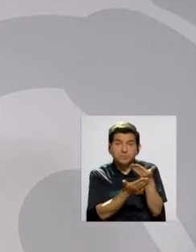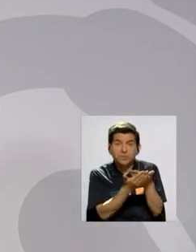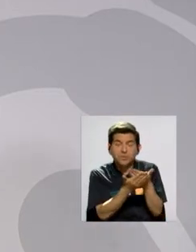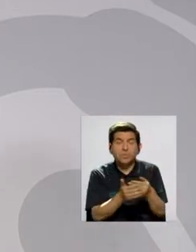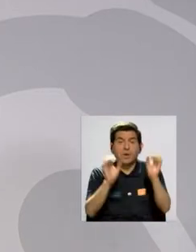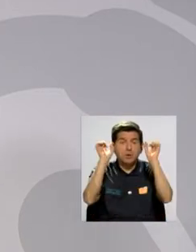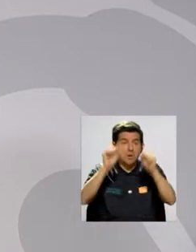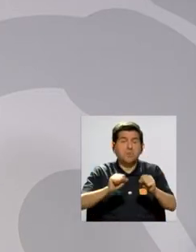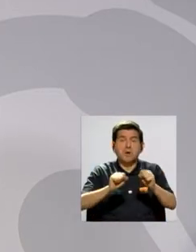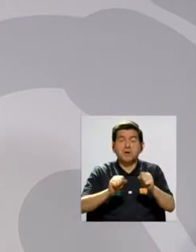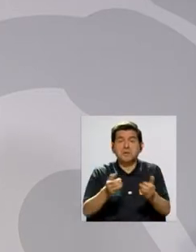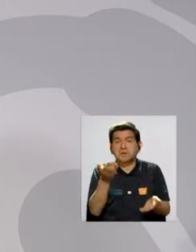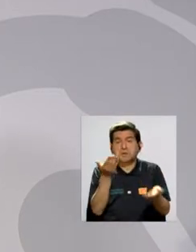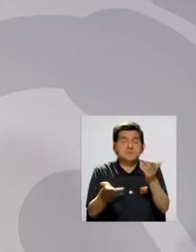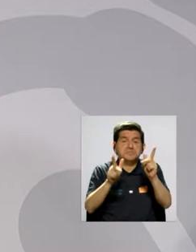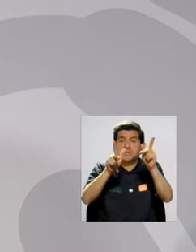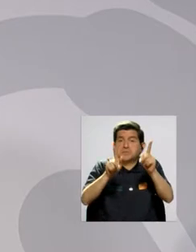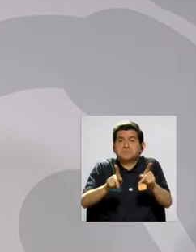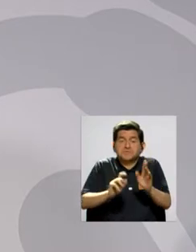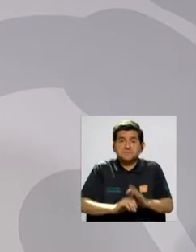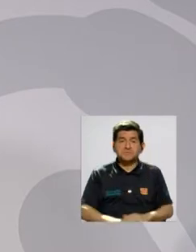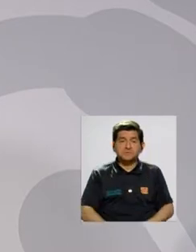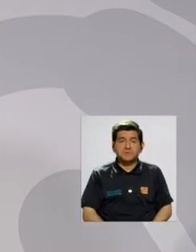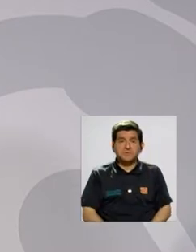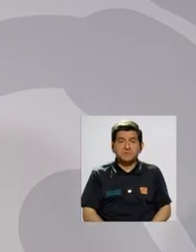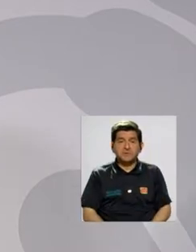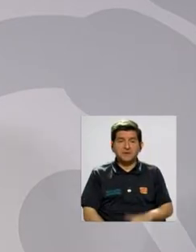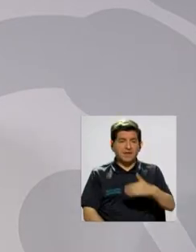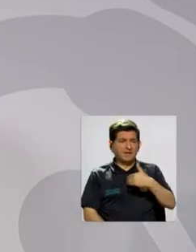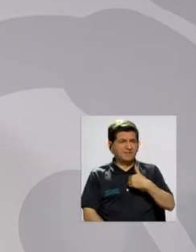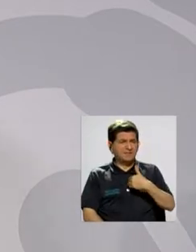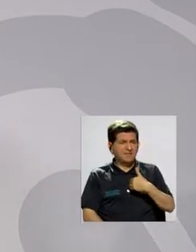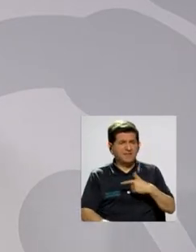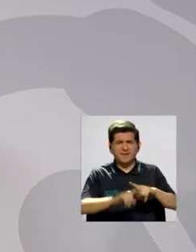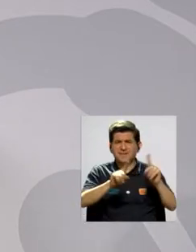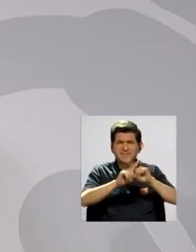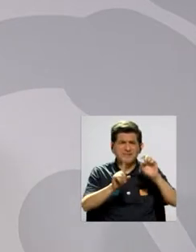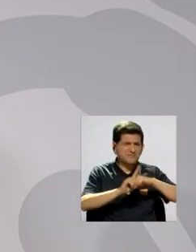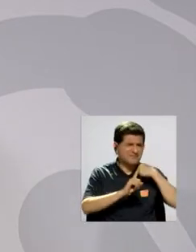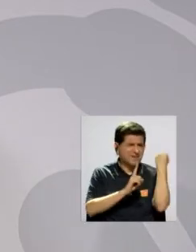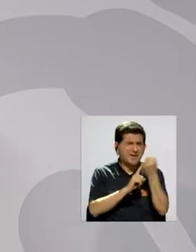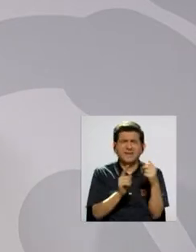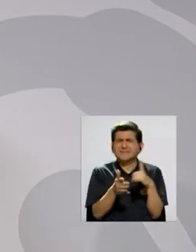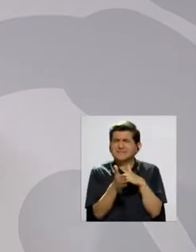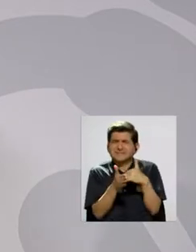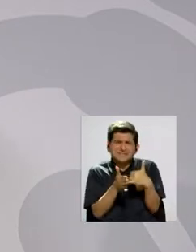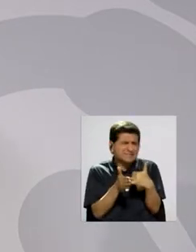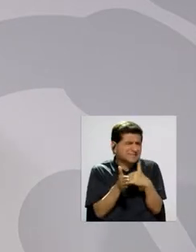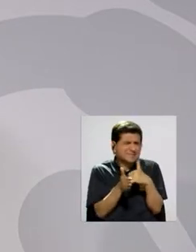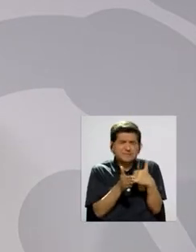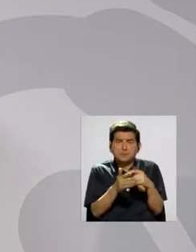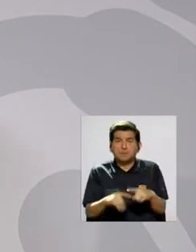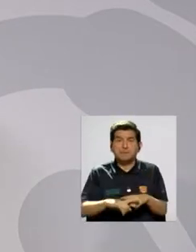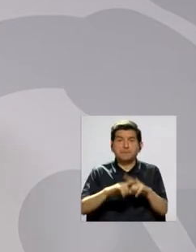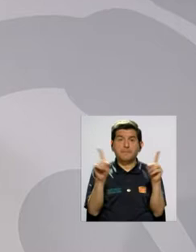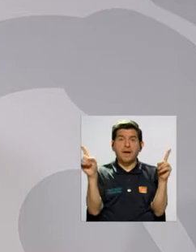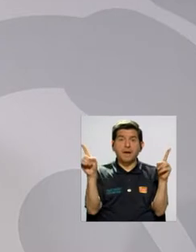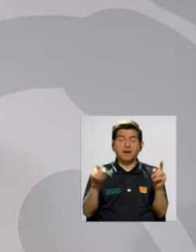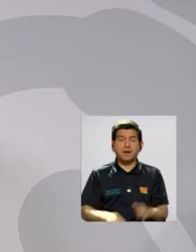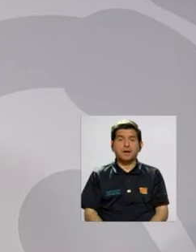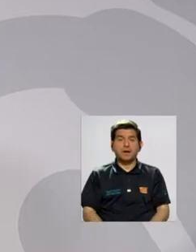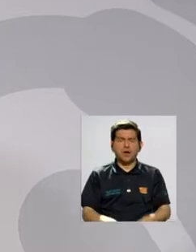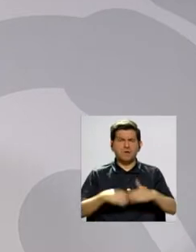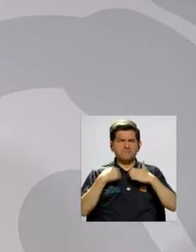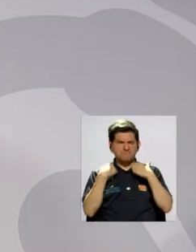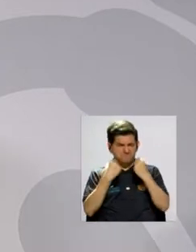pudo haber sido una persona que tenía una serie de condiciones de vulnerabilidad, pero la fuerza,